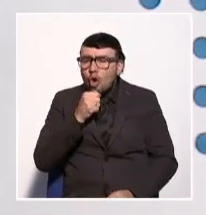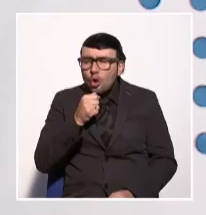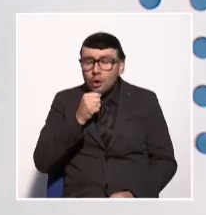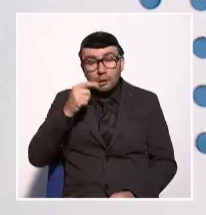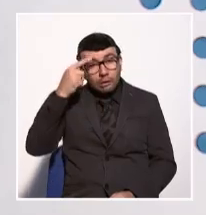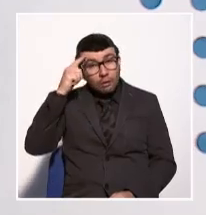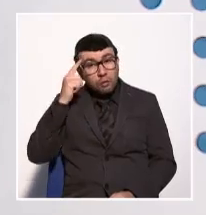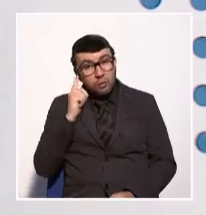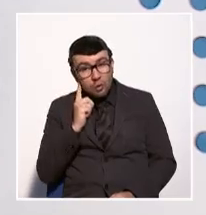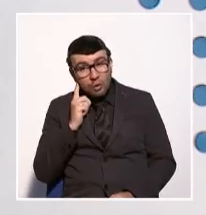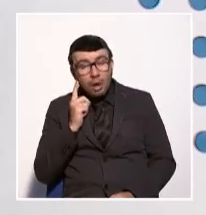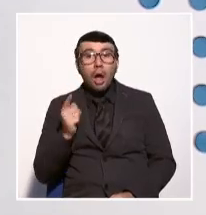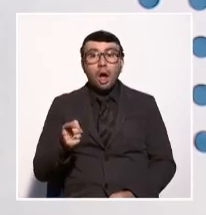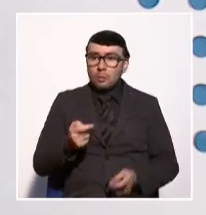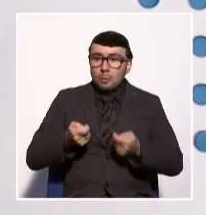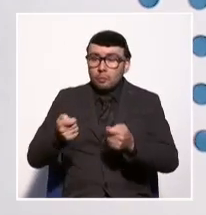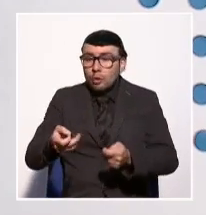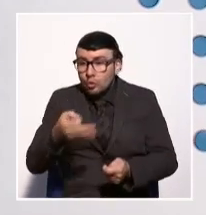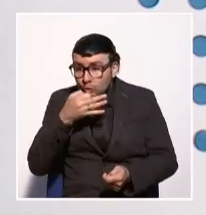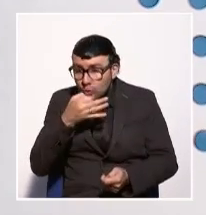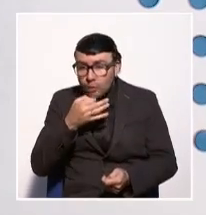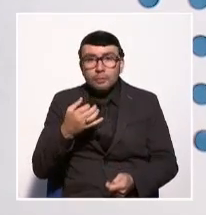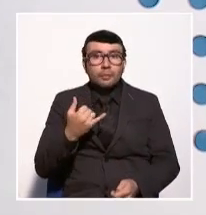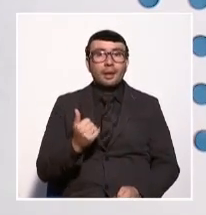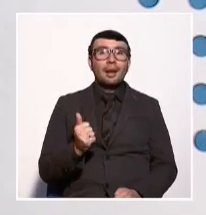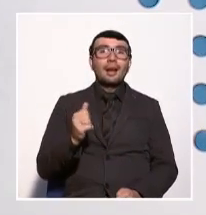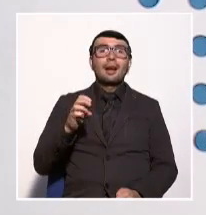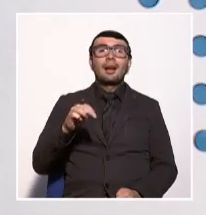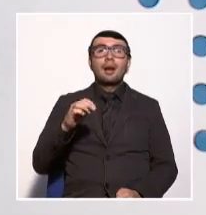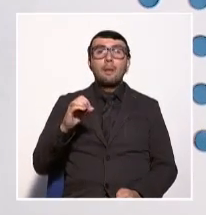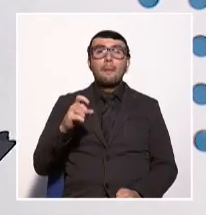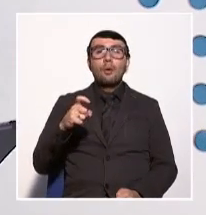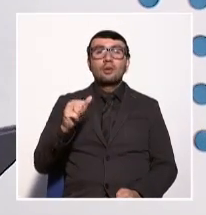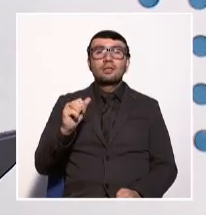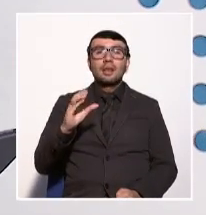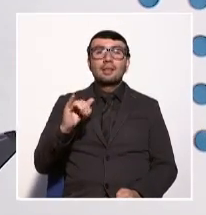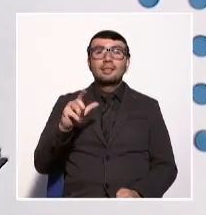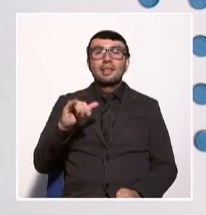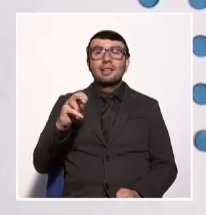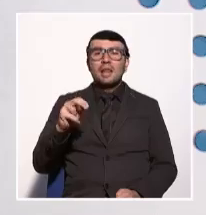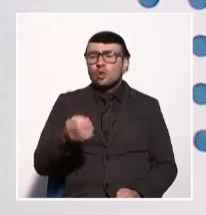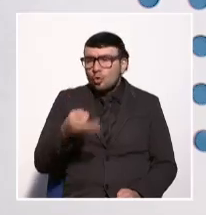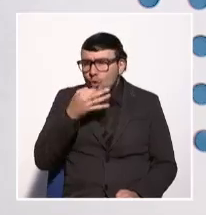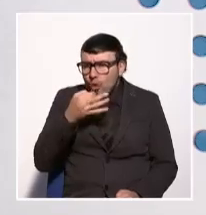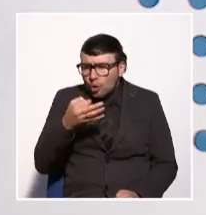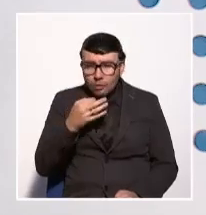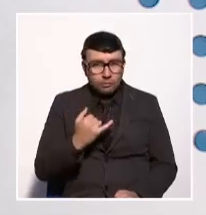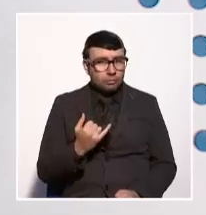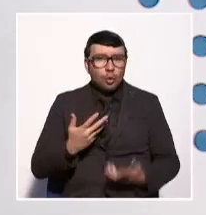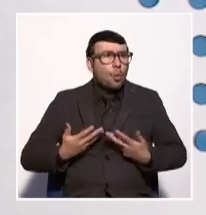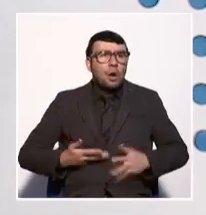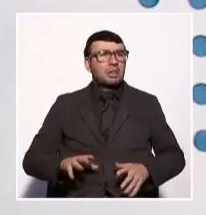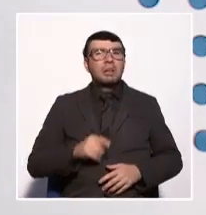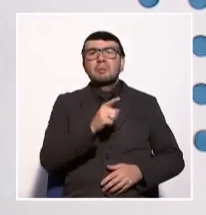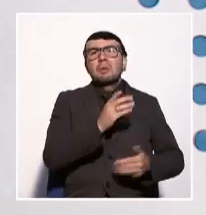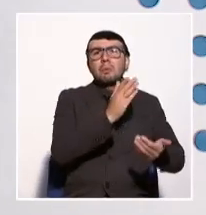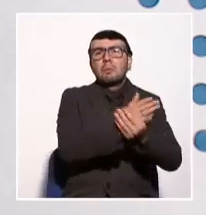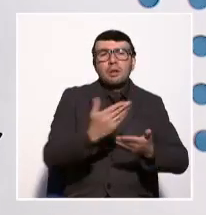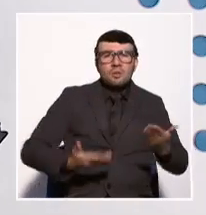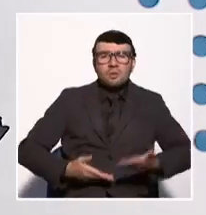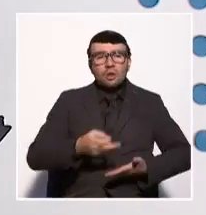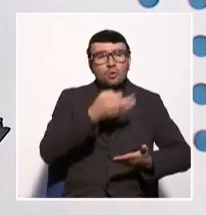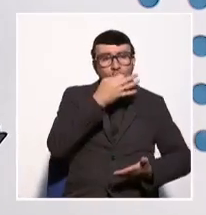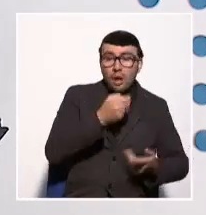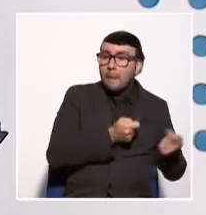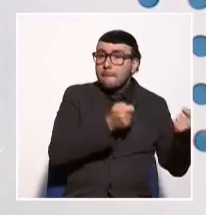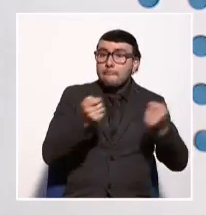ustedes corren a darle amoxicilina antibióticos como si fuera agua bendita o en cualquier droguería de la fórmula que